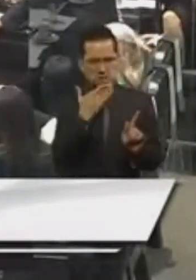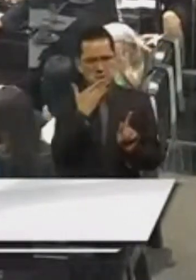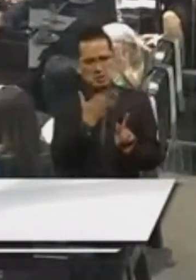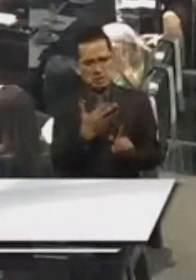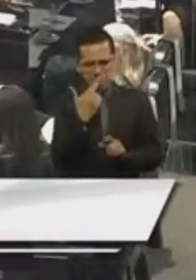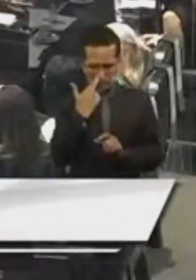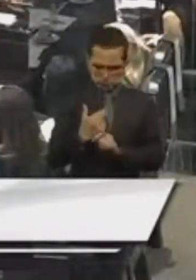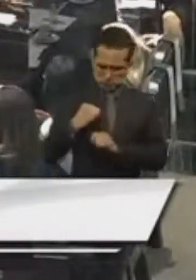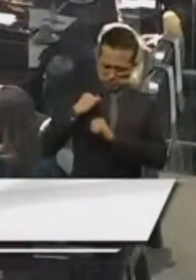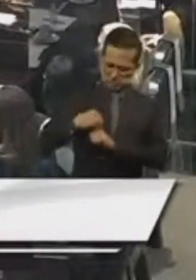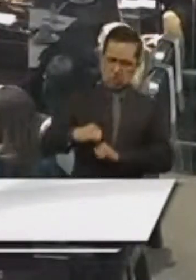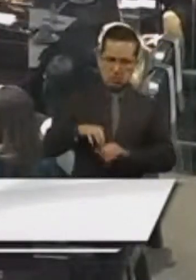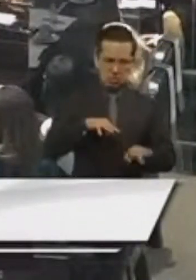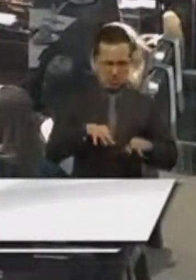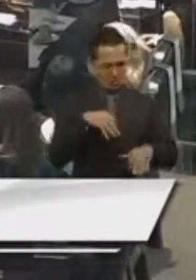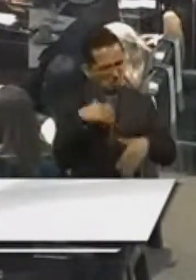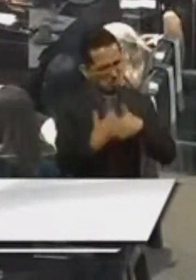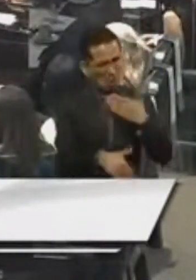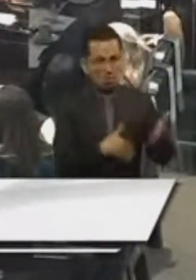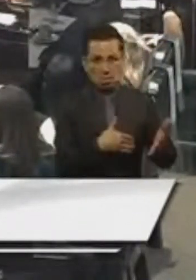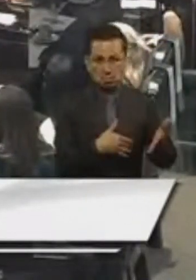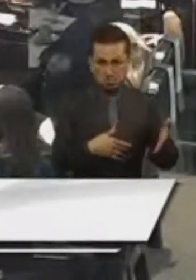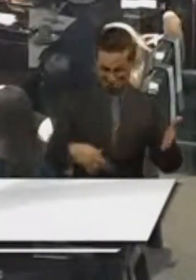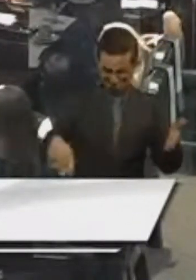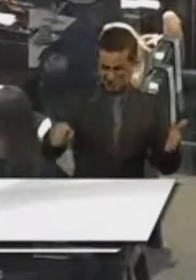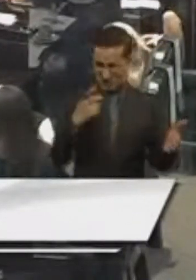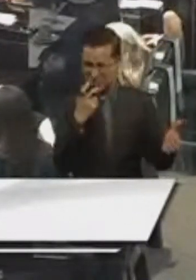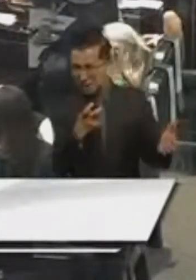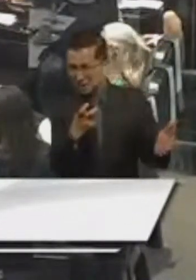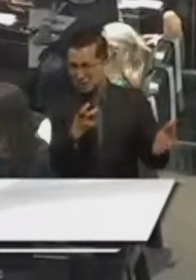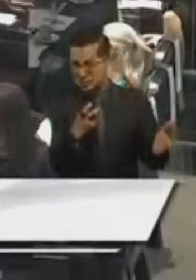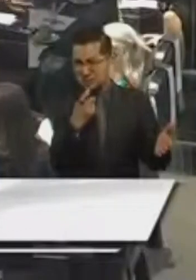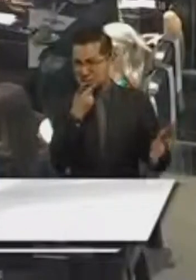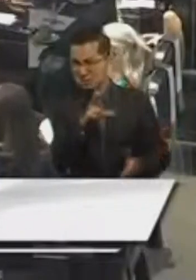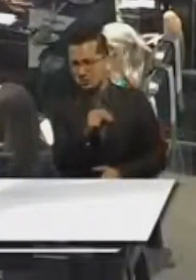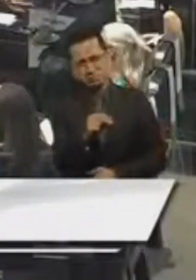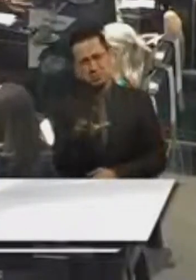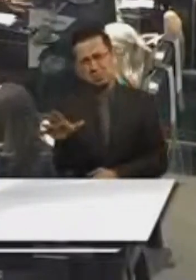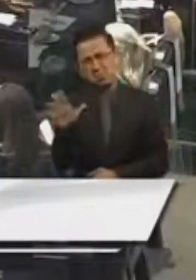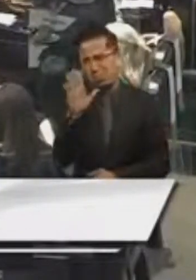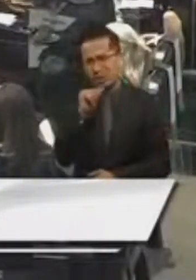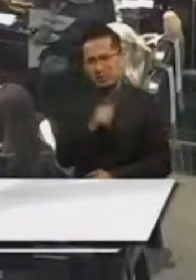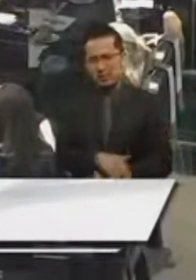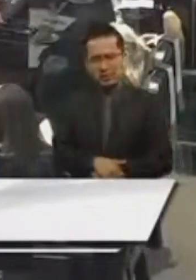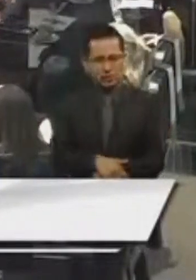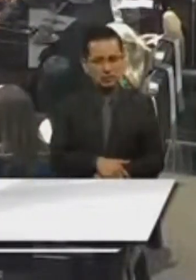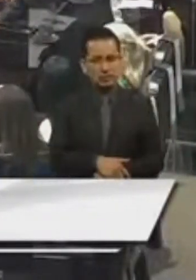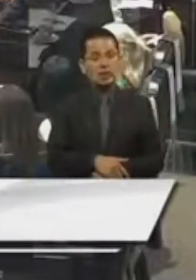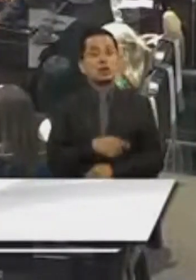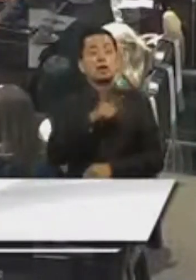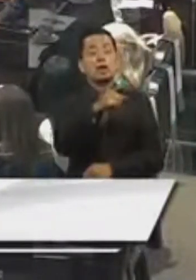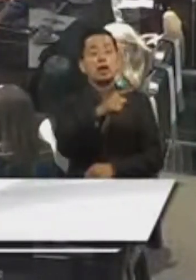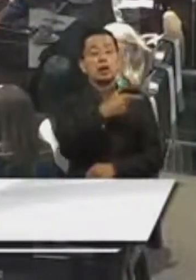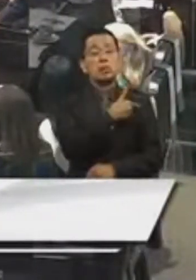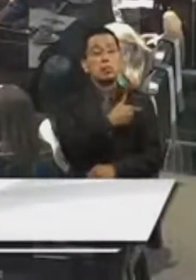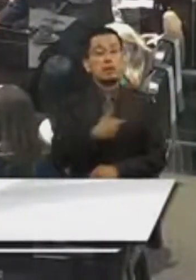función. No puede negar que es el presidente que se atrevió